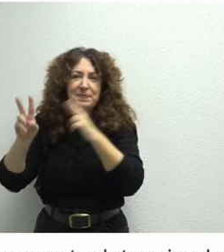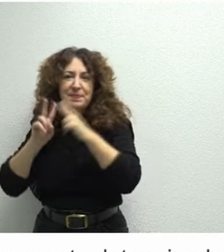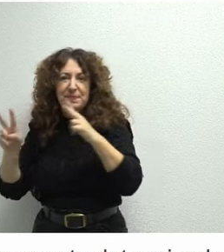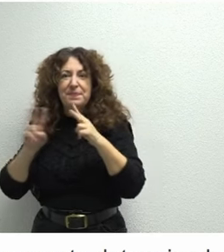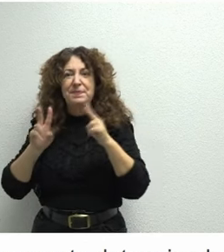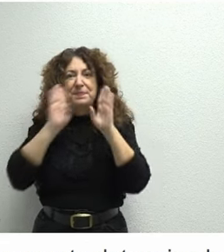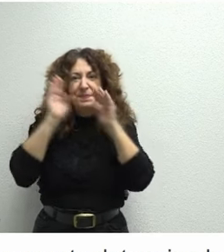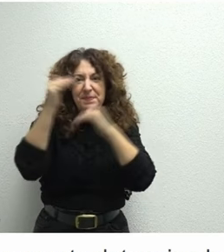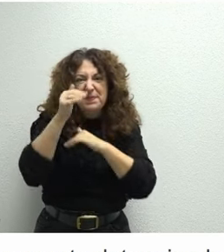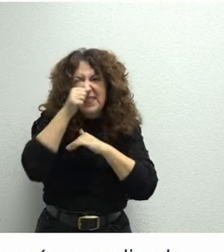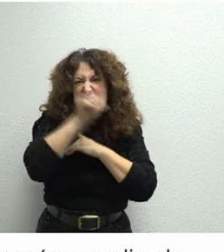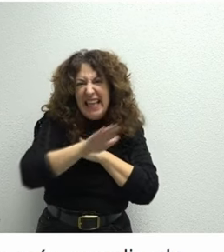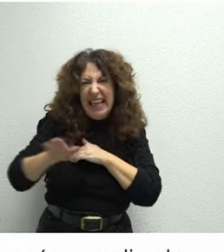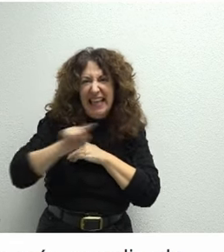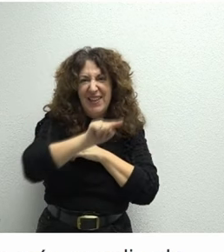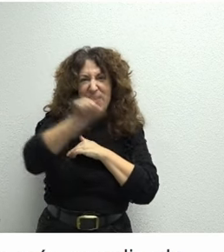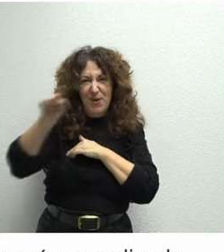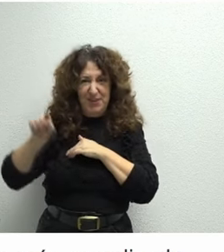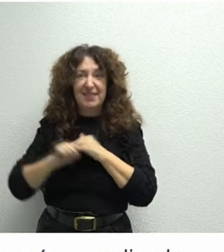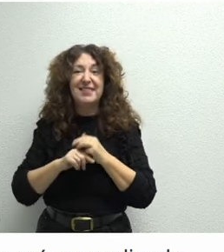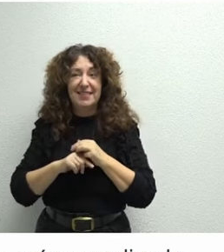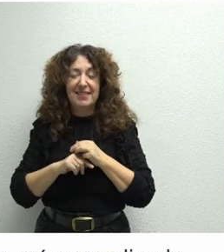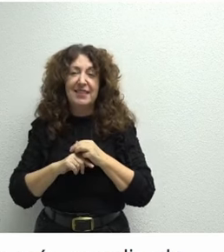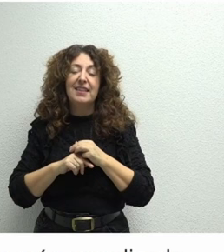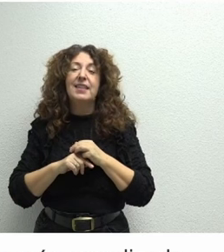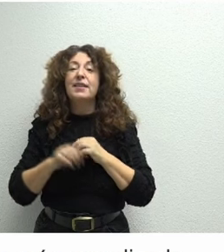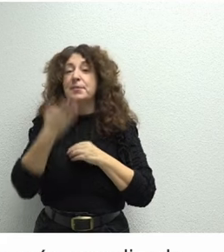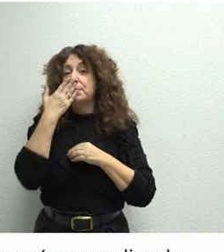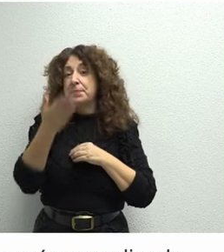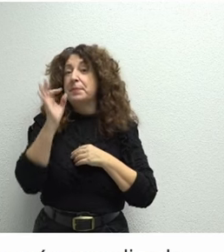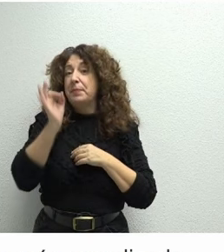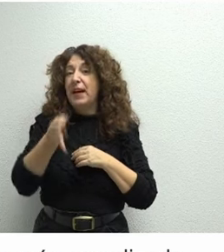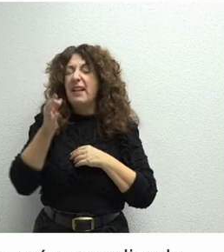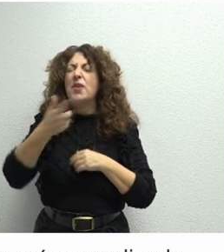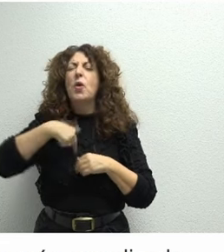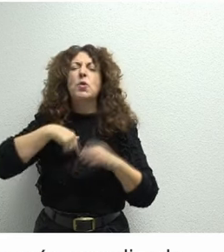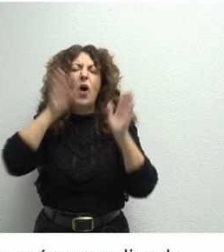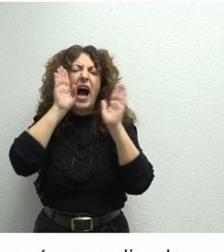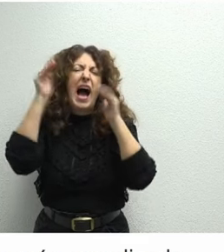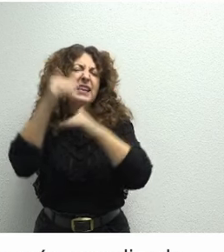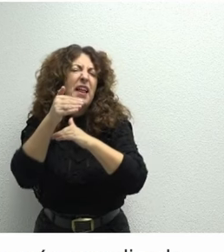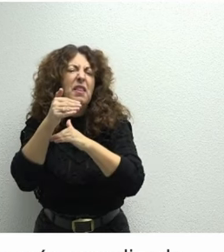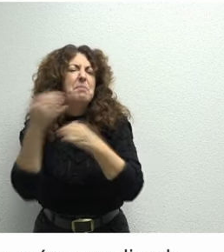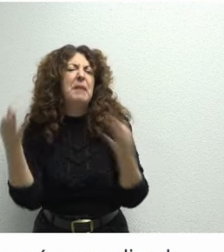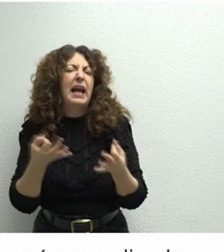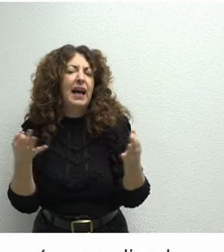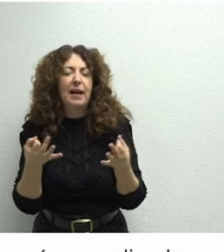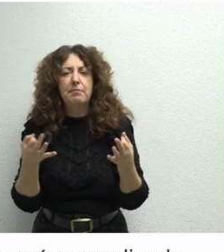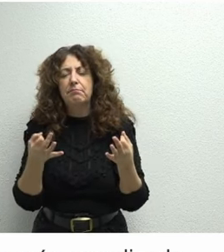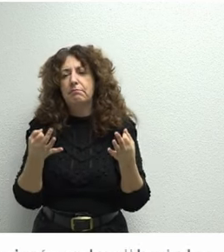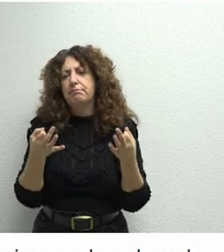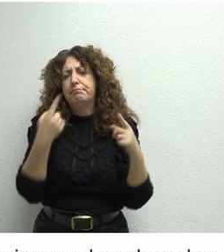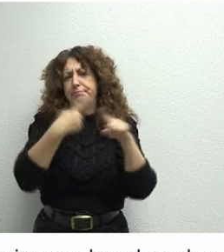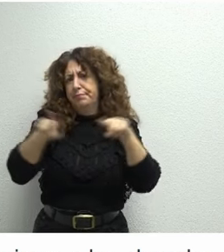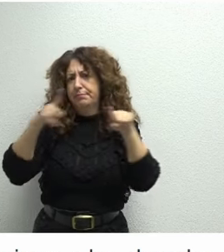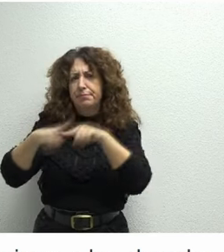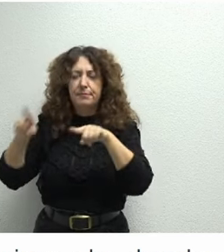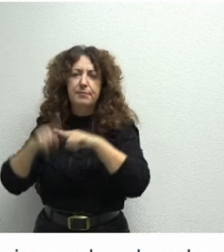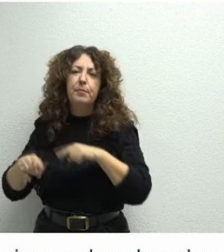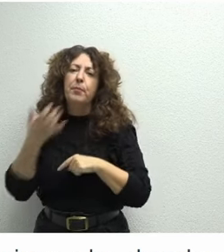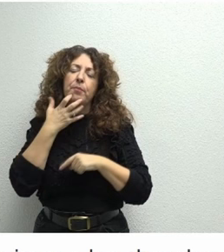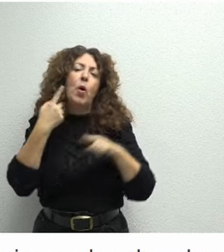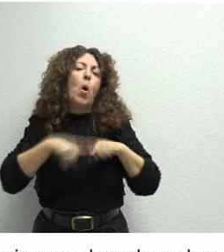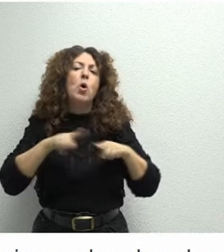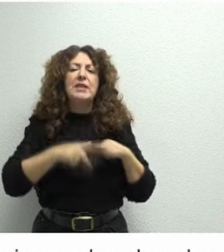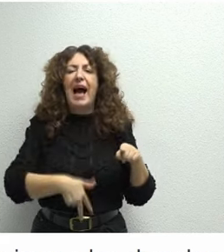esos niños no eh Es verdad que en cuanto qué es lo que atendemos hay diferentes digamos aspectos hay aspectos